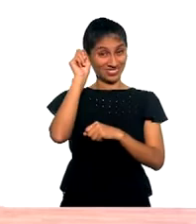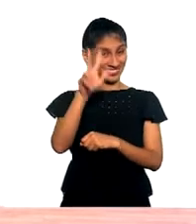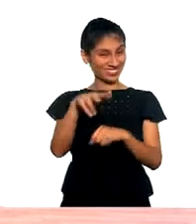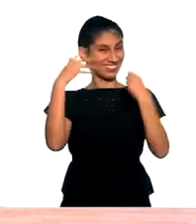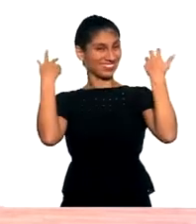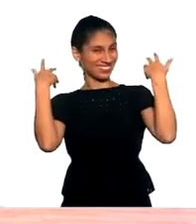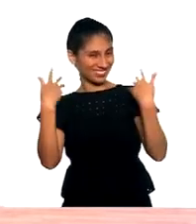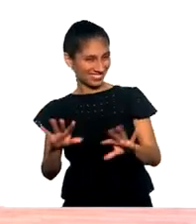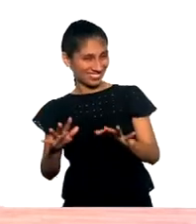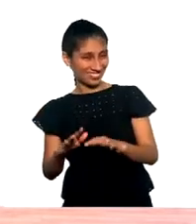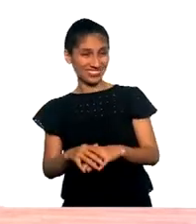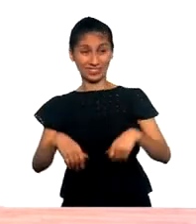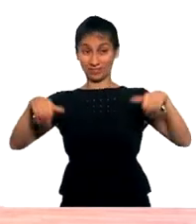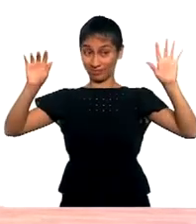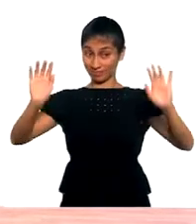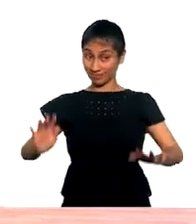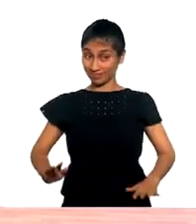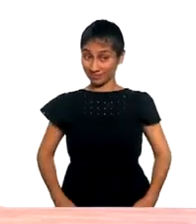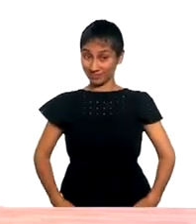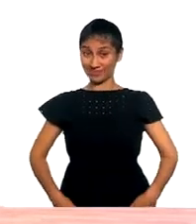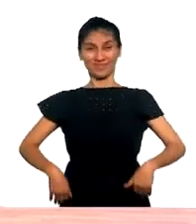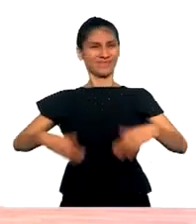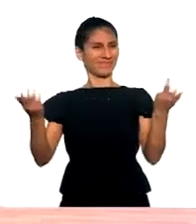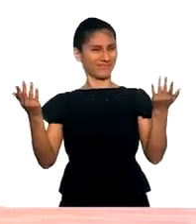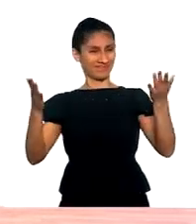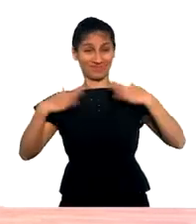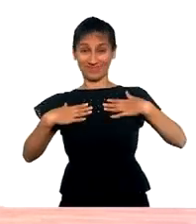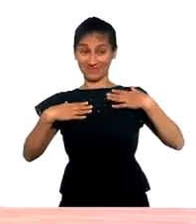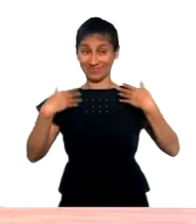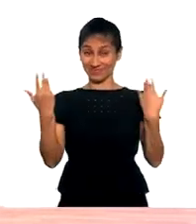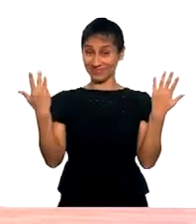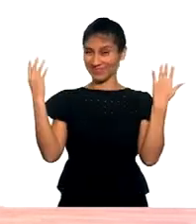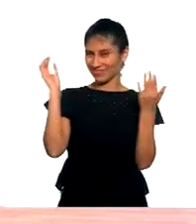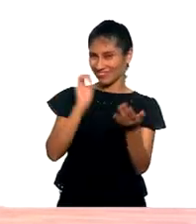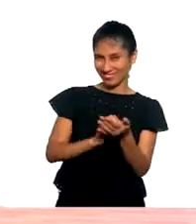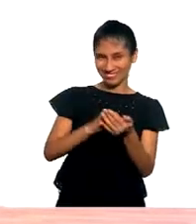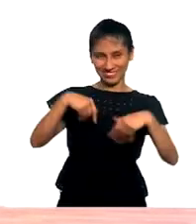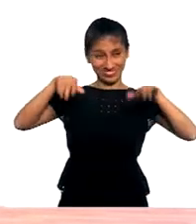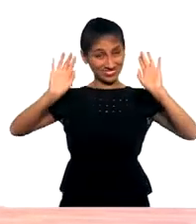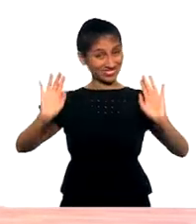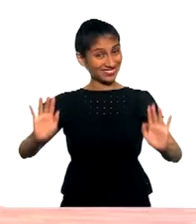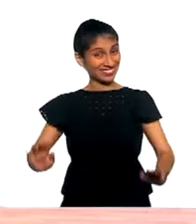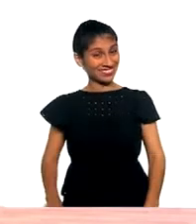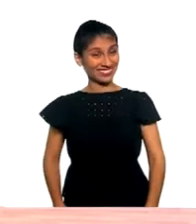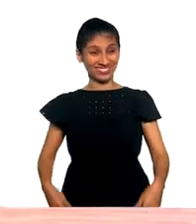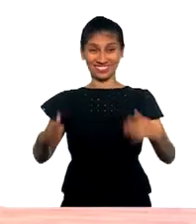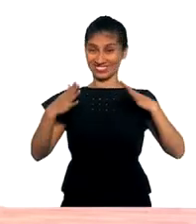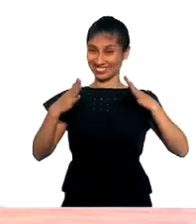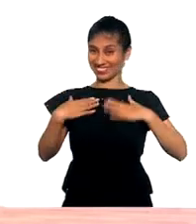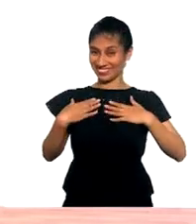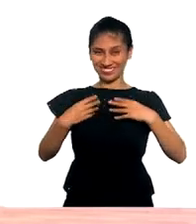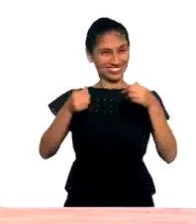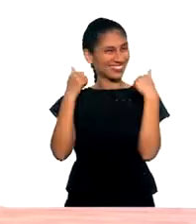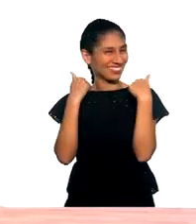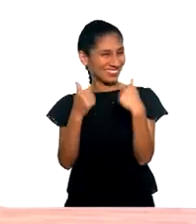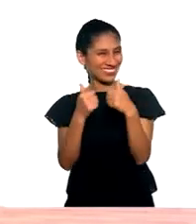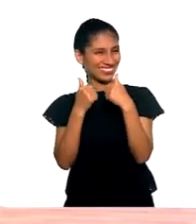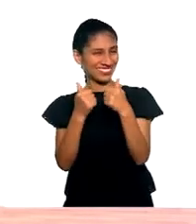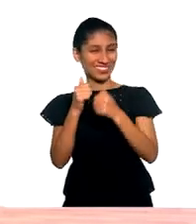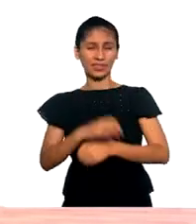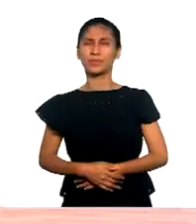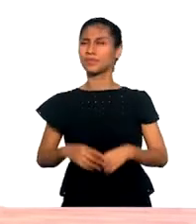23 y salto piernas pecho otra vez salto piernas pecho muy bien